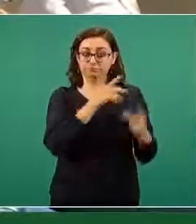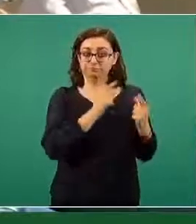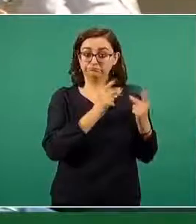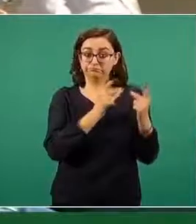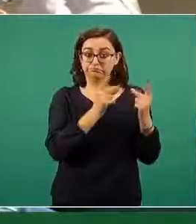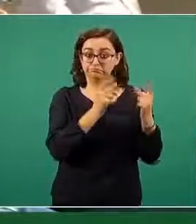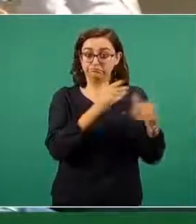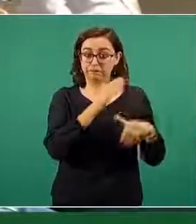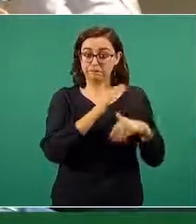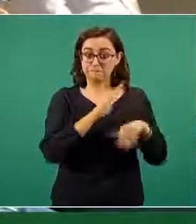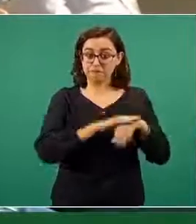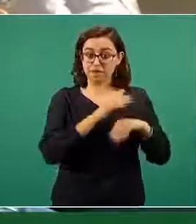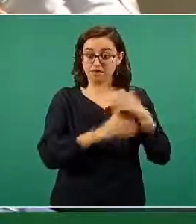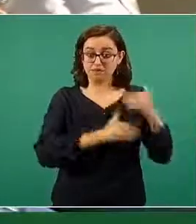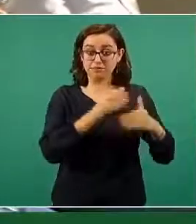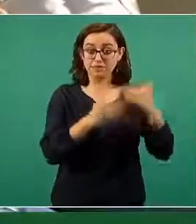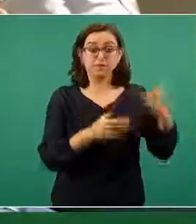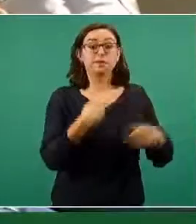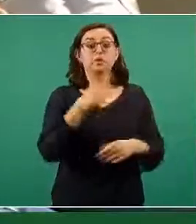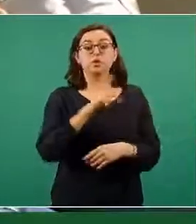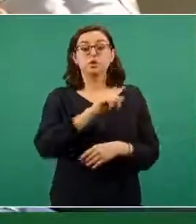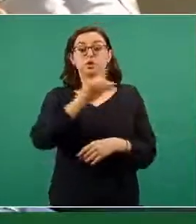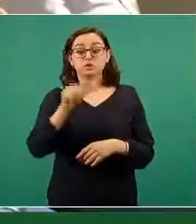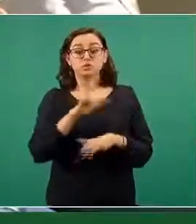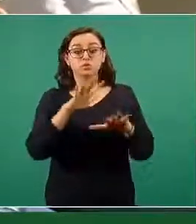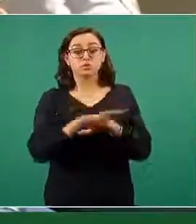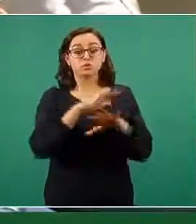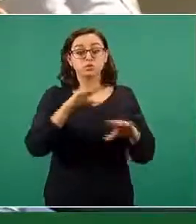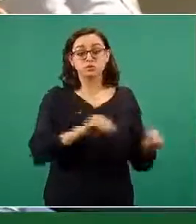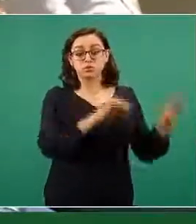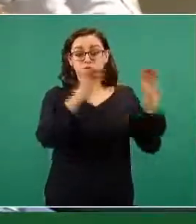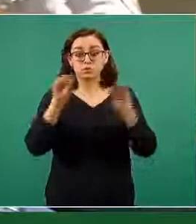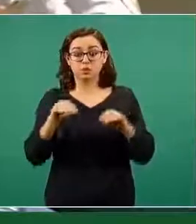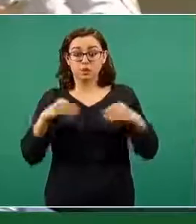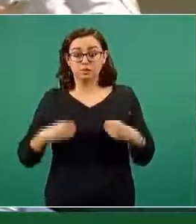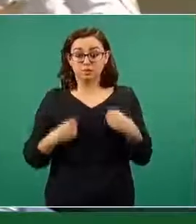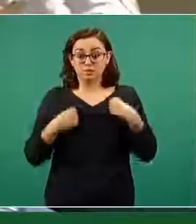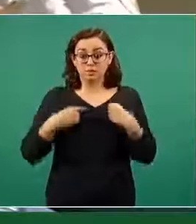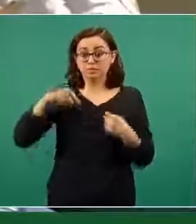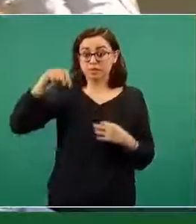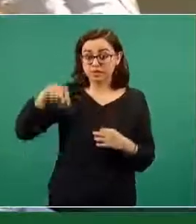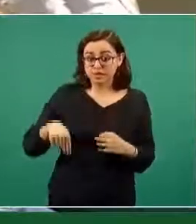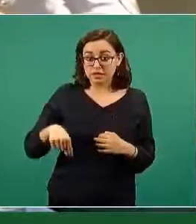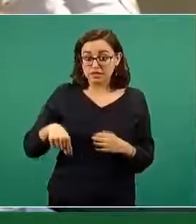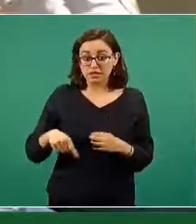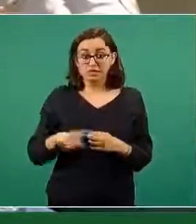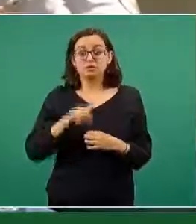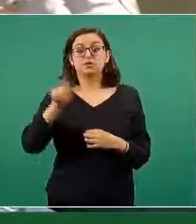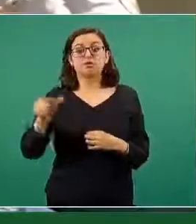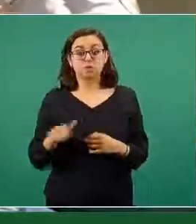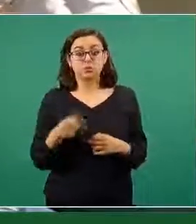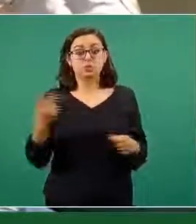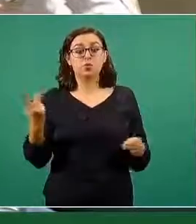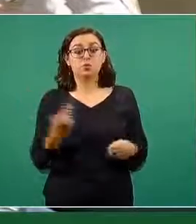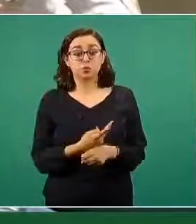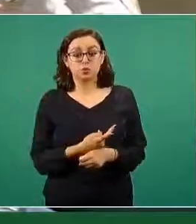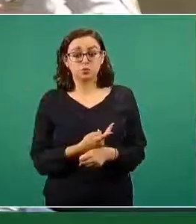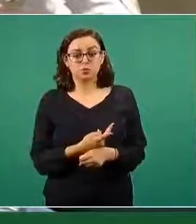avanzada, pero radiquen aquí, ¿qué sucederá? ¿Habrá alguna contraindicación cuando les toque